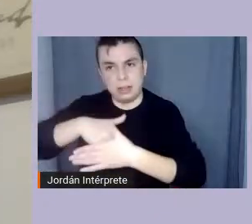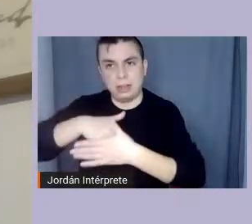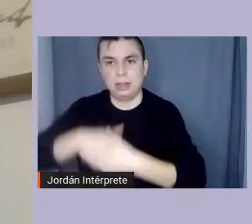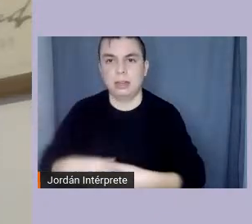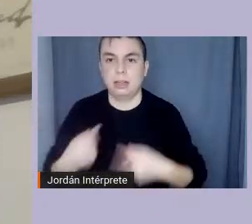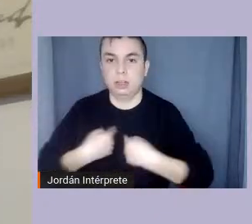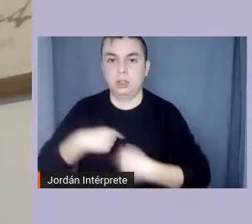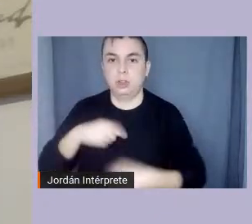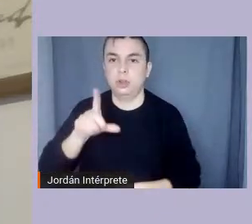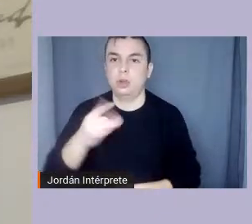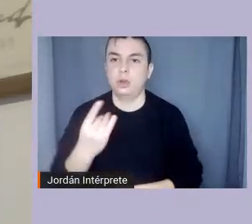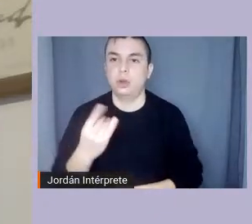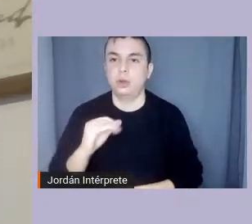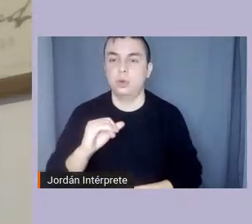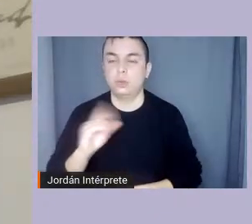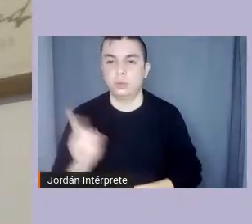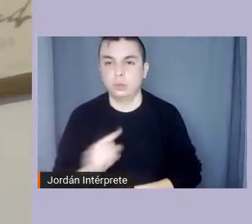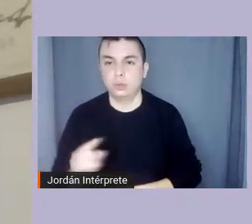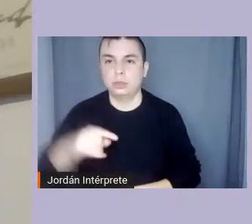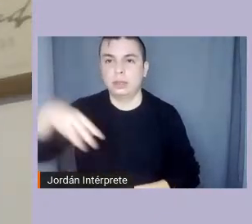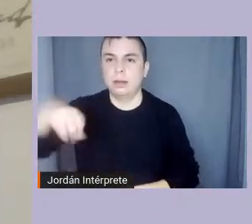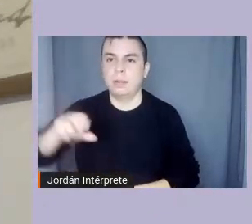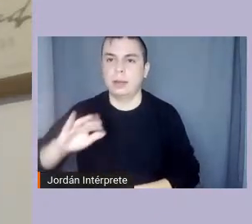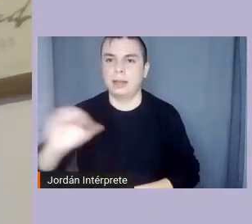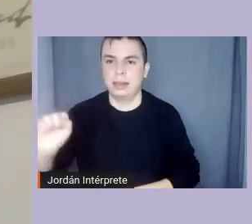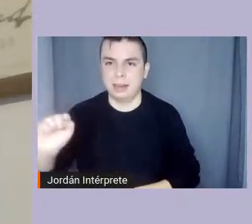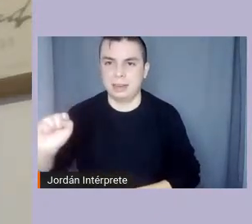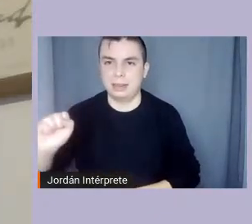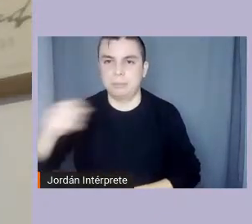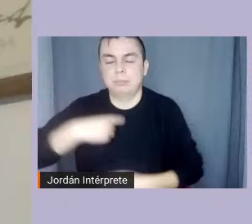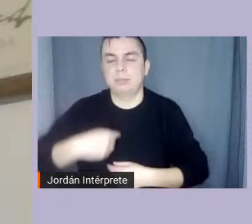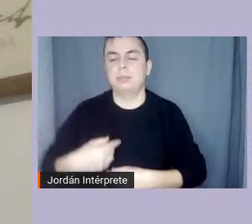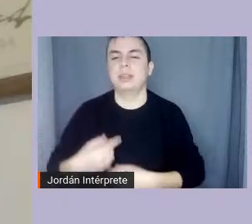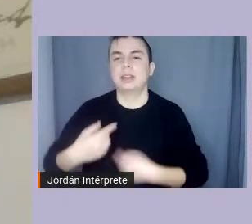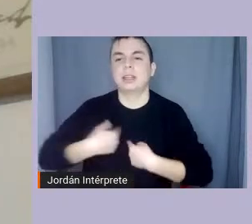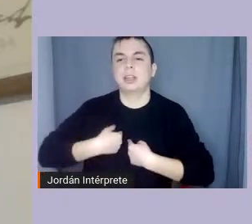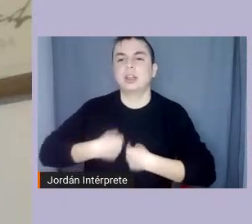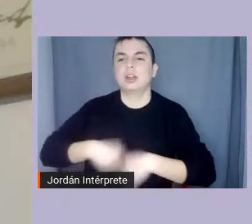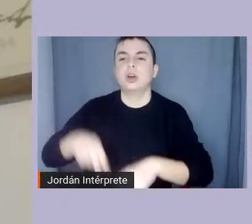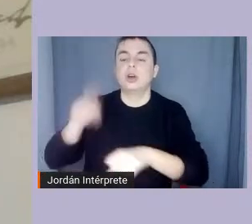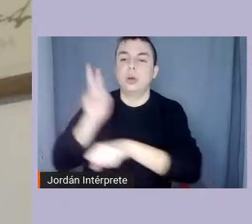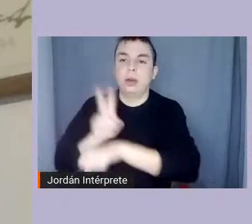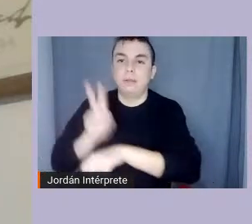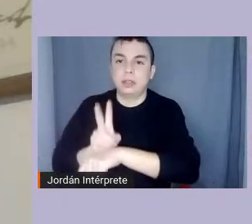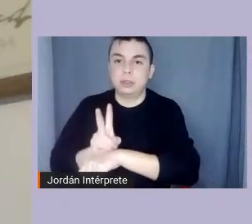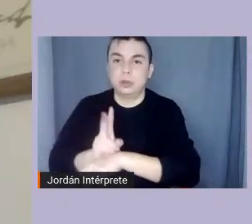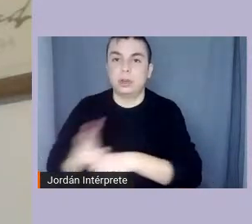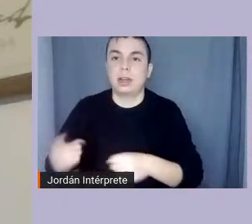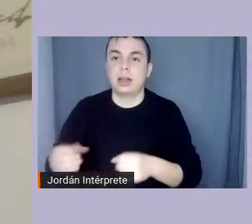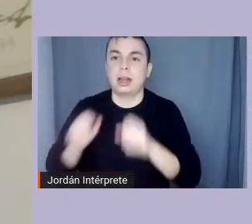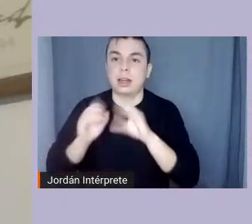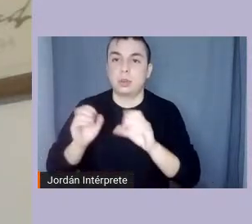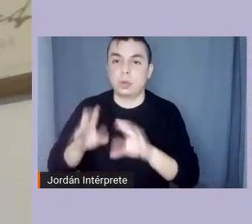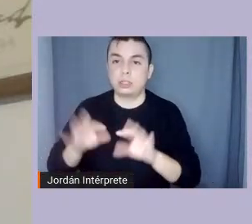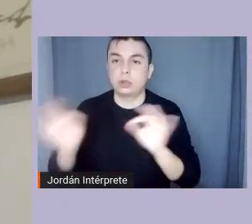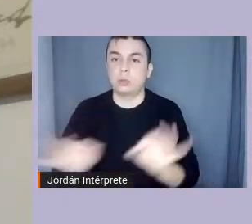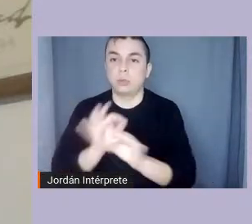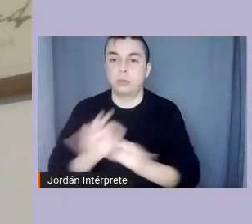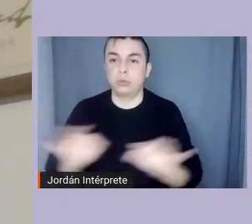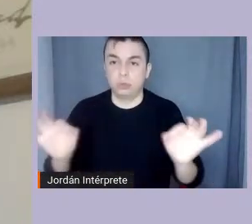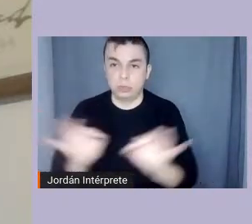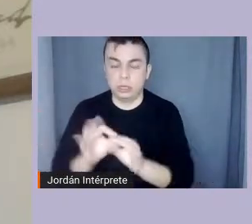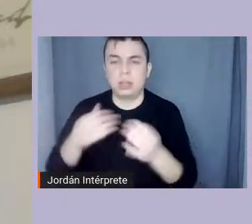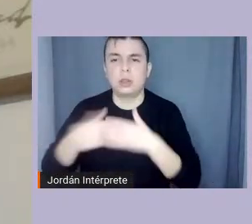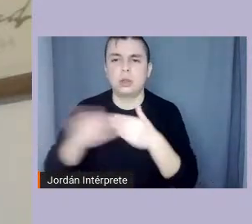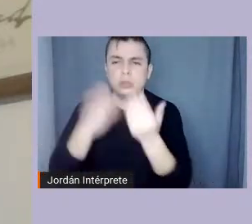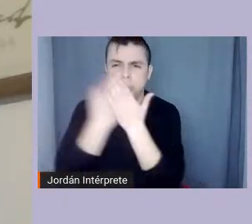Saitúa, profesora de Educación Musical y Música, formada en la Universidad de Chile. He hecho clases